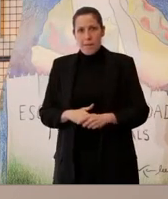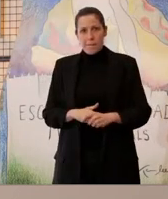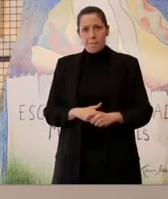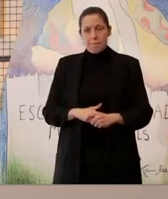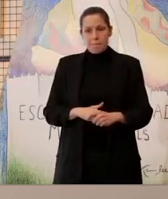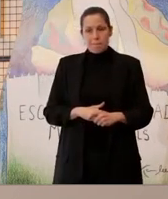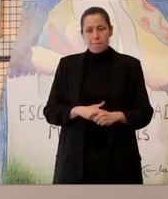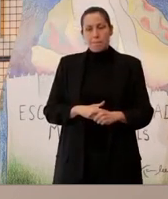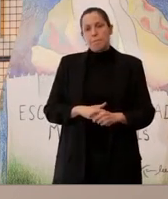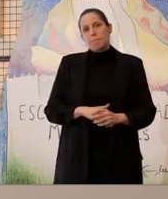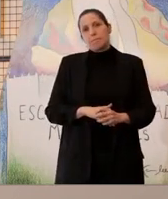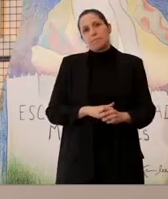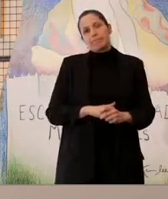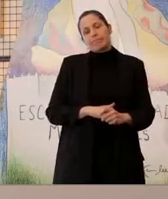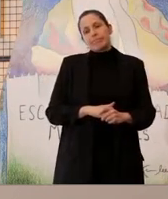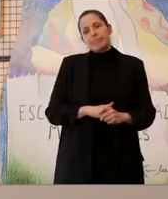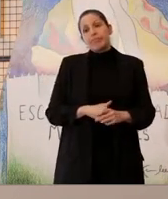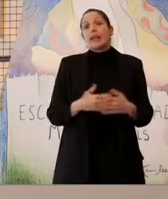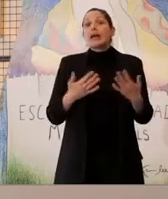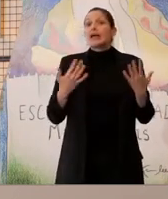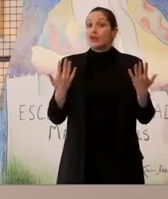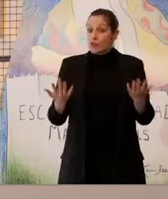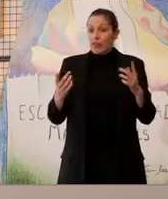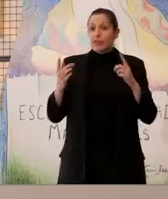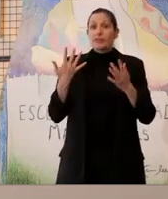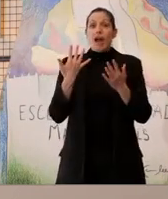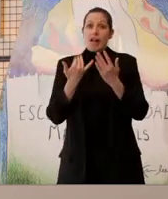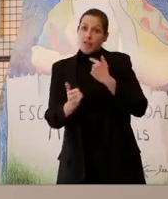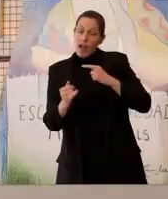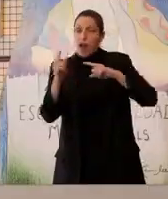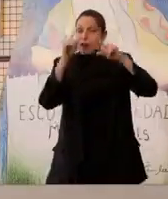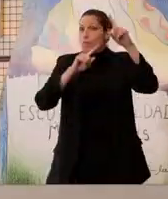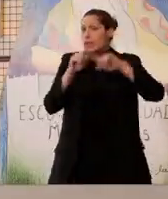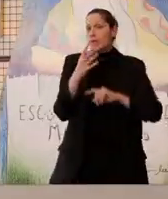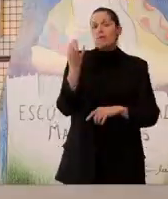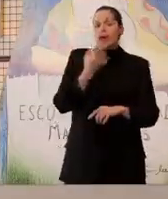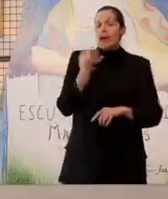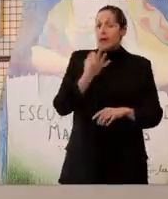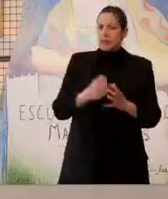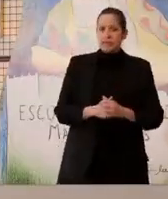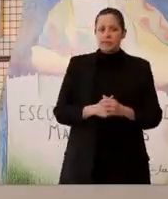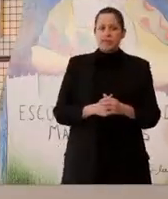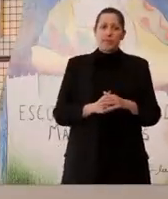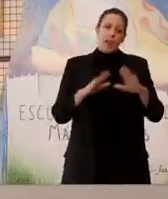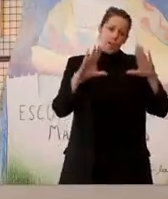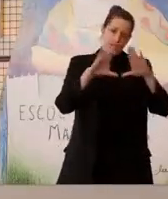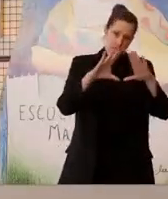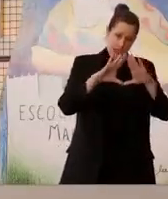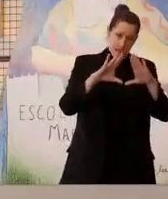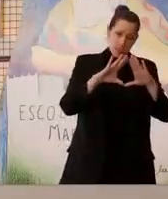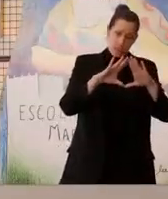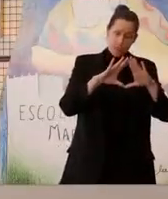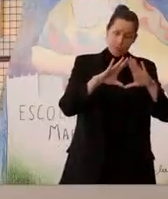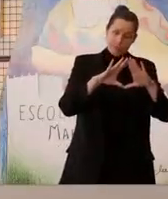ideológicamente cuál es el problema El problema es que las el feminismo se va a convertir